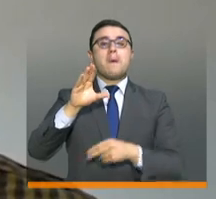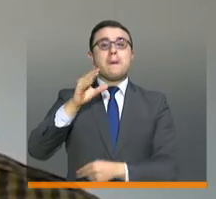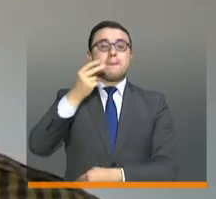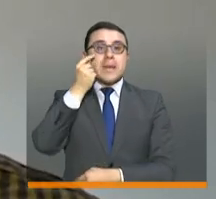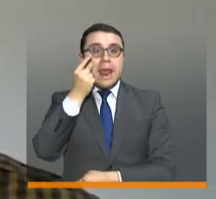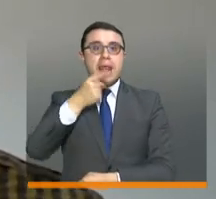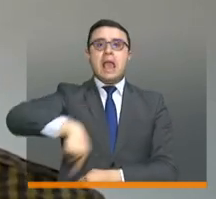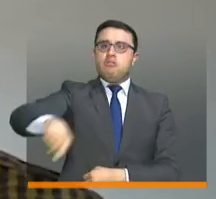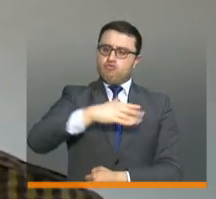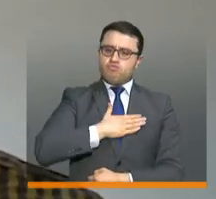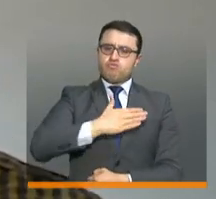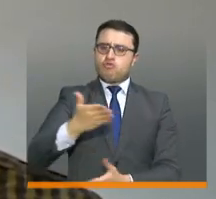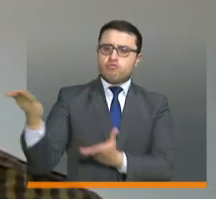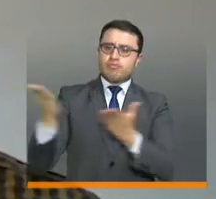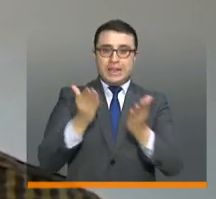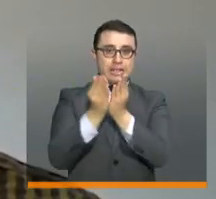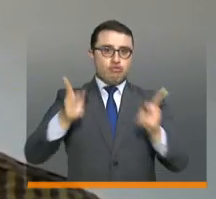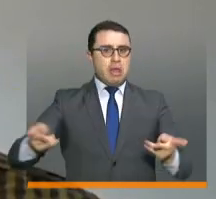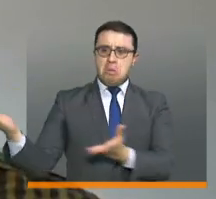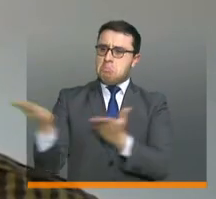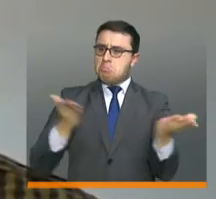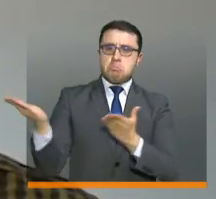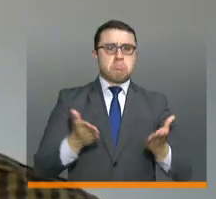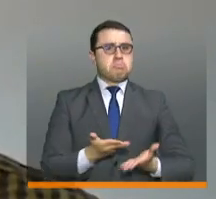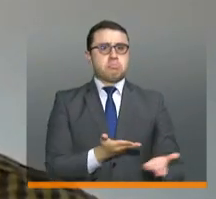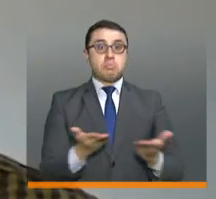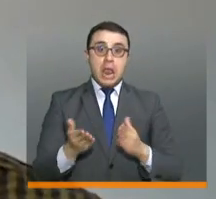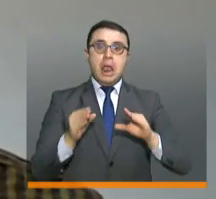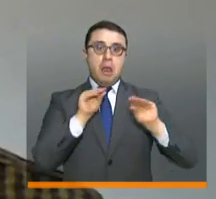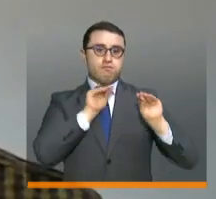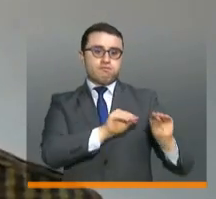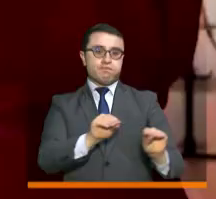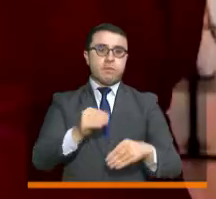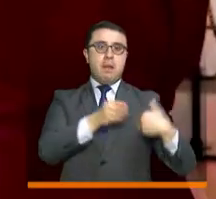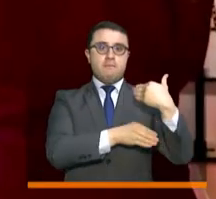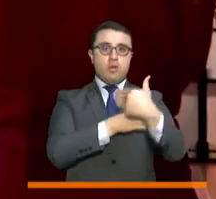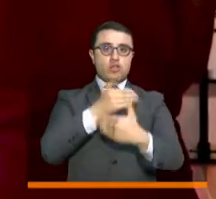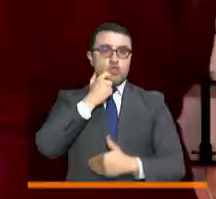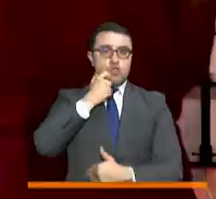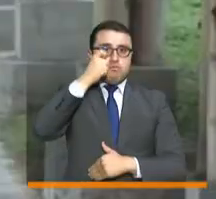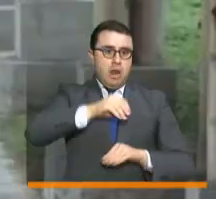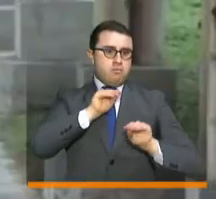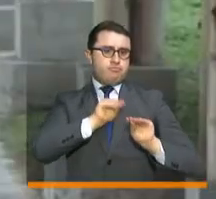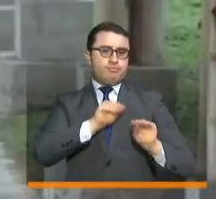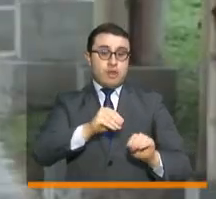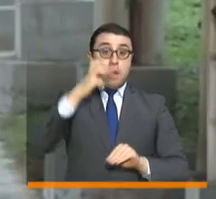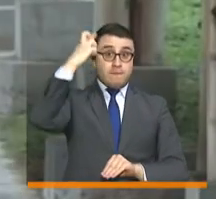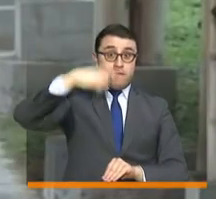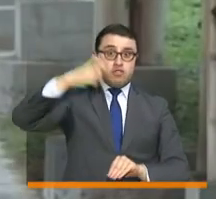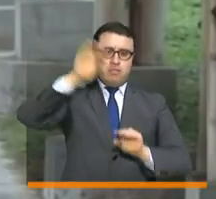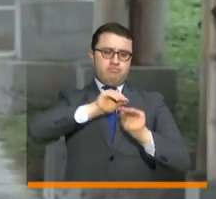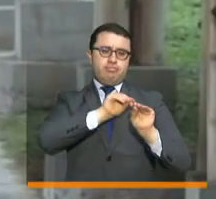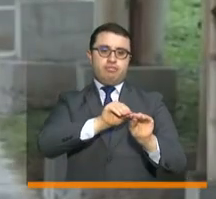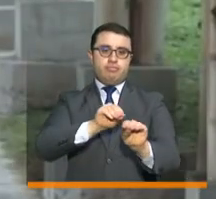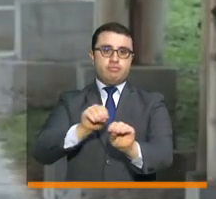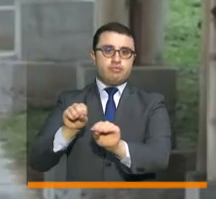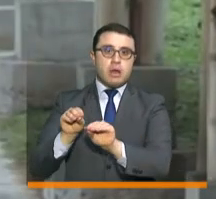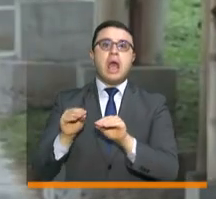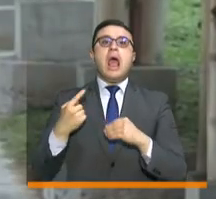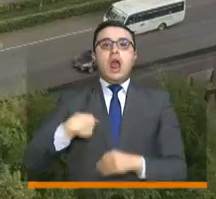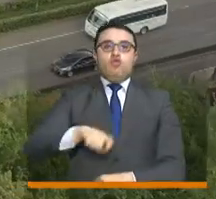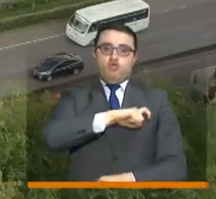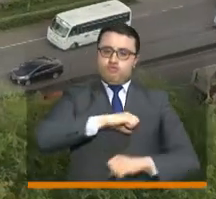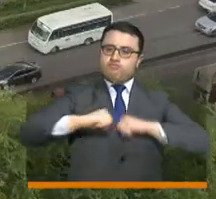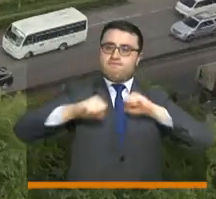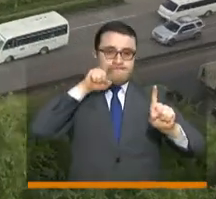sus estudiantes y seguir contribuyendo en el proceso de formación humana y profesional que define nuestra